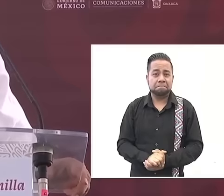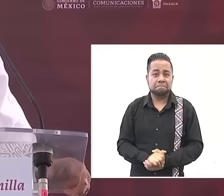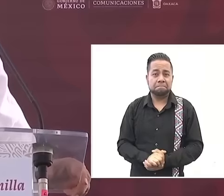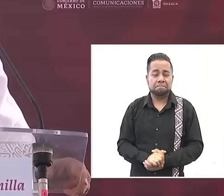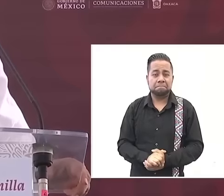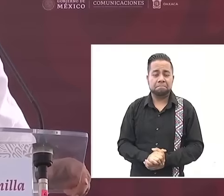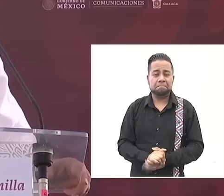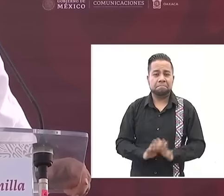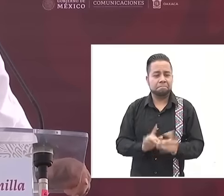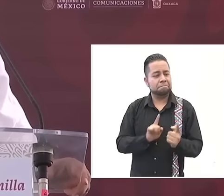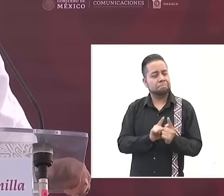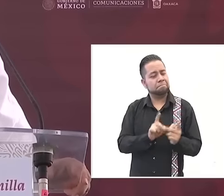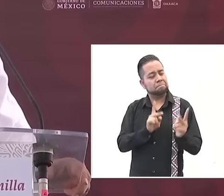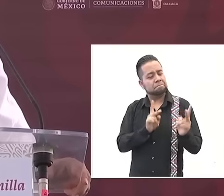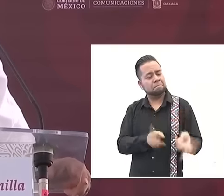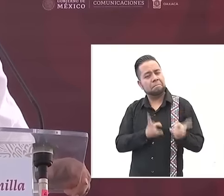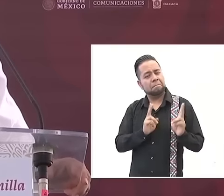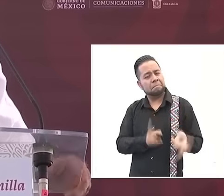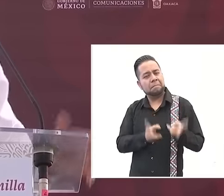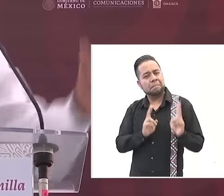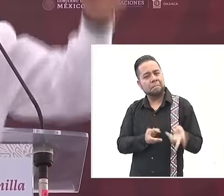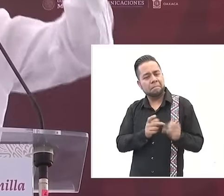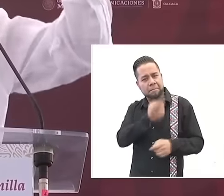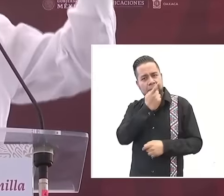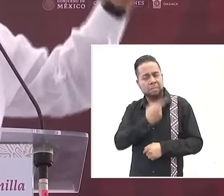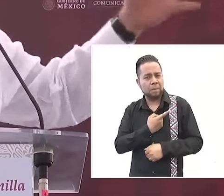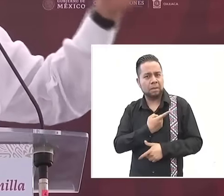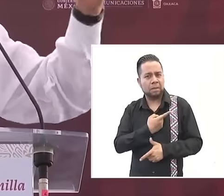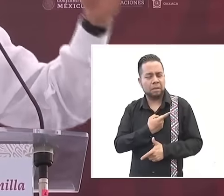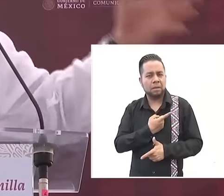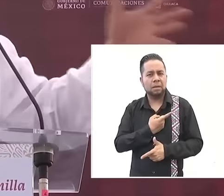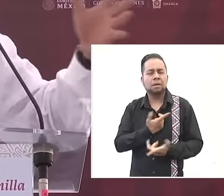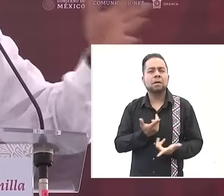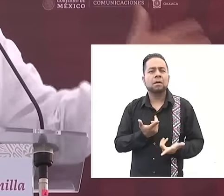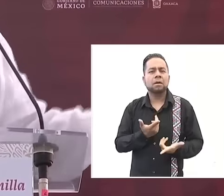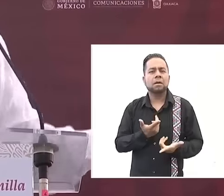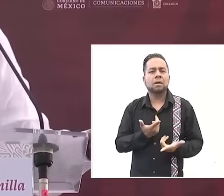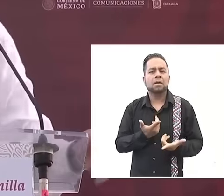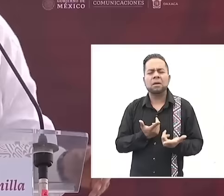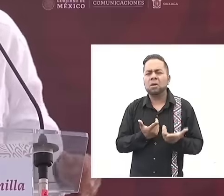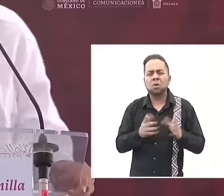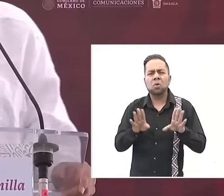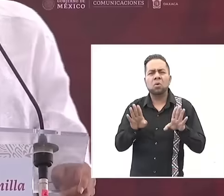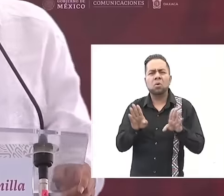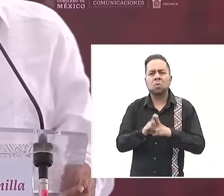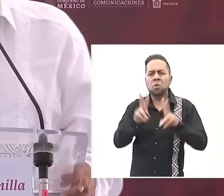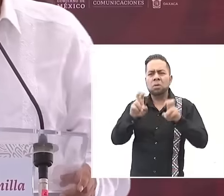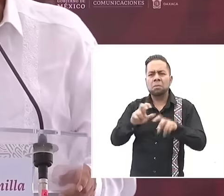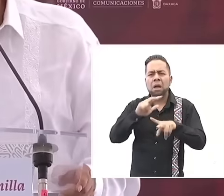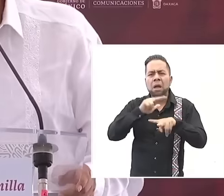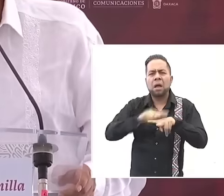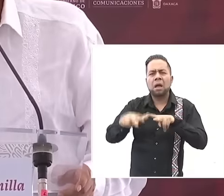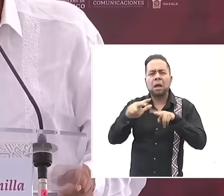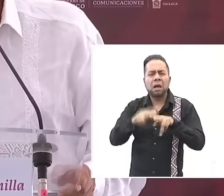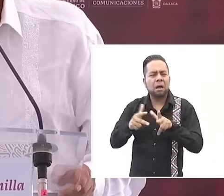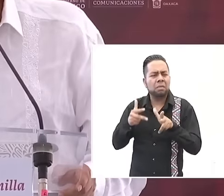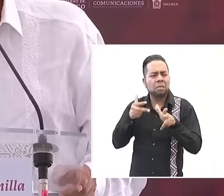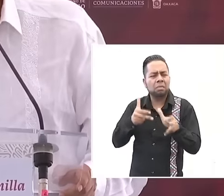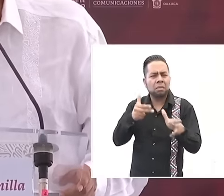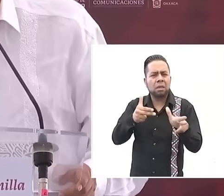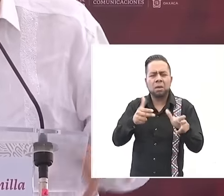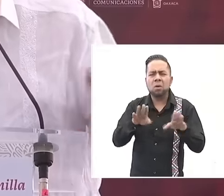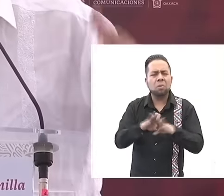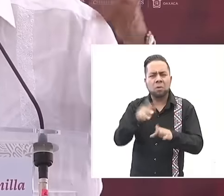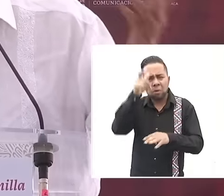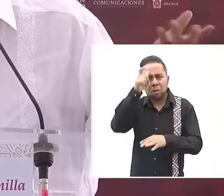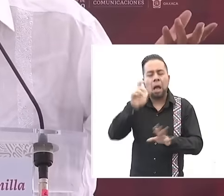estábamos hablando y me decía, ¿cómo está lo de los ferrocarriles? Pues